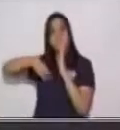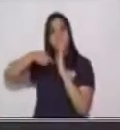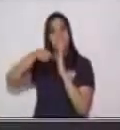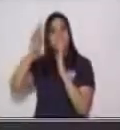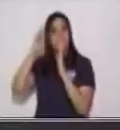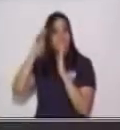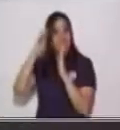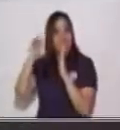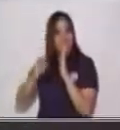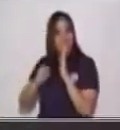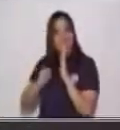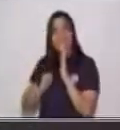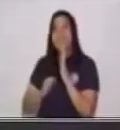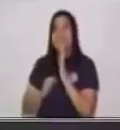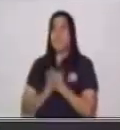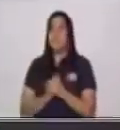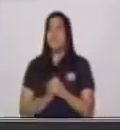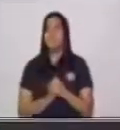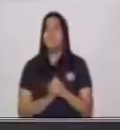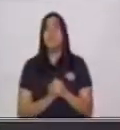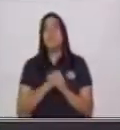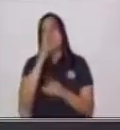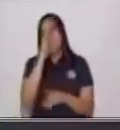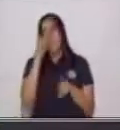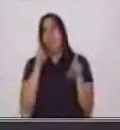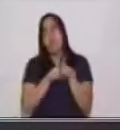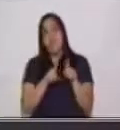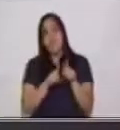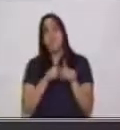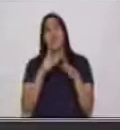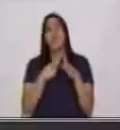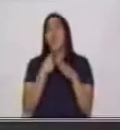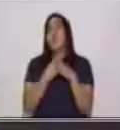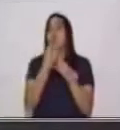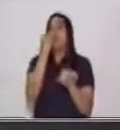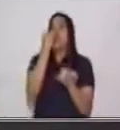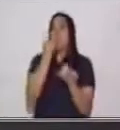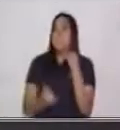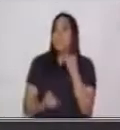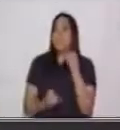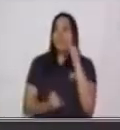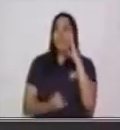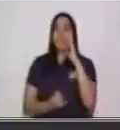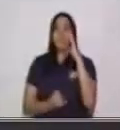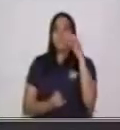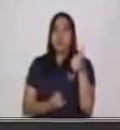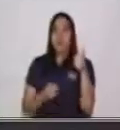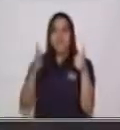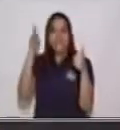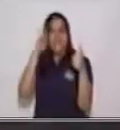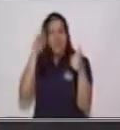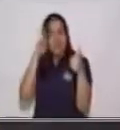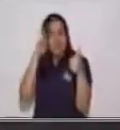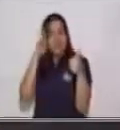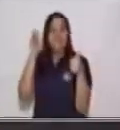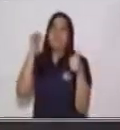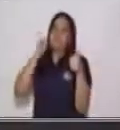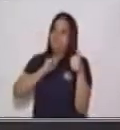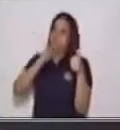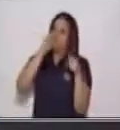colocar una B. Y también cuando esté la terminación va. ¿Recuerdas la regla? Entonces acá